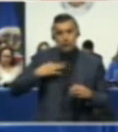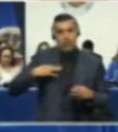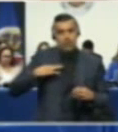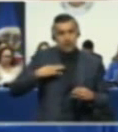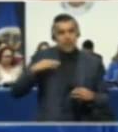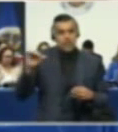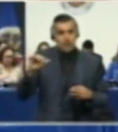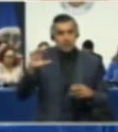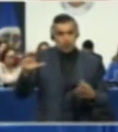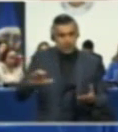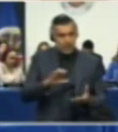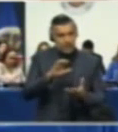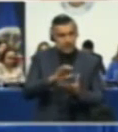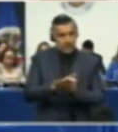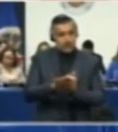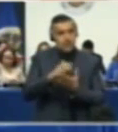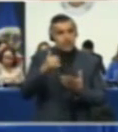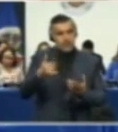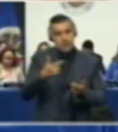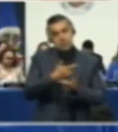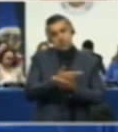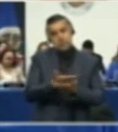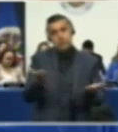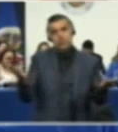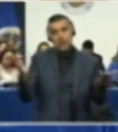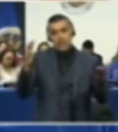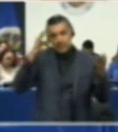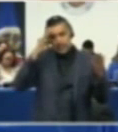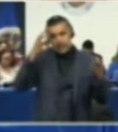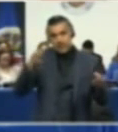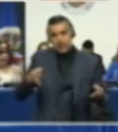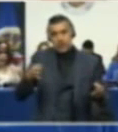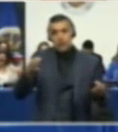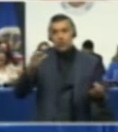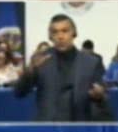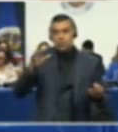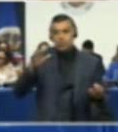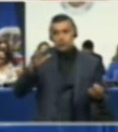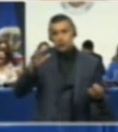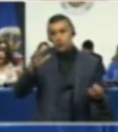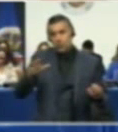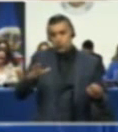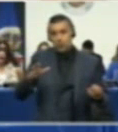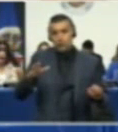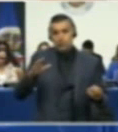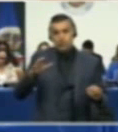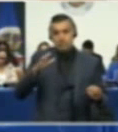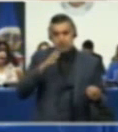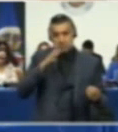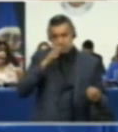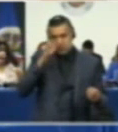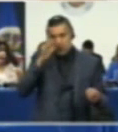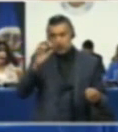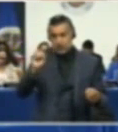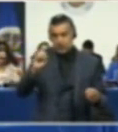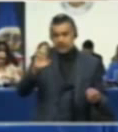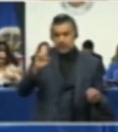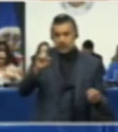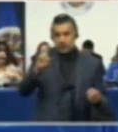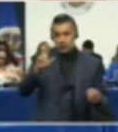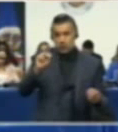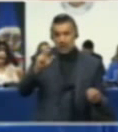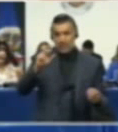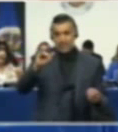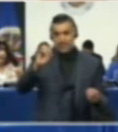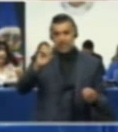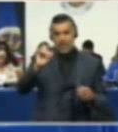decidir libremente su sexualidad y fertilidad. La acotada ley deroga y modifica diversos